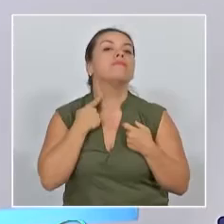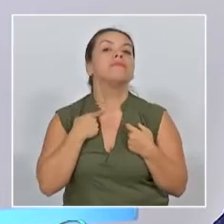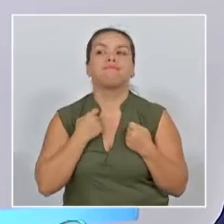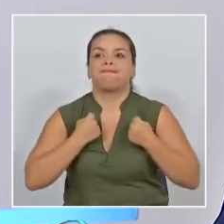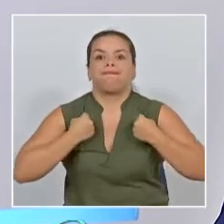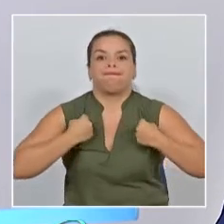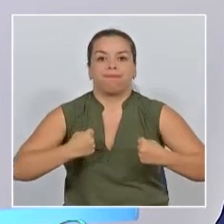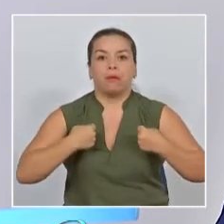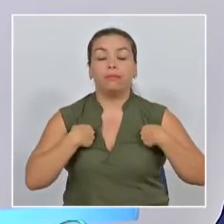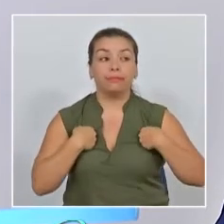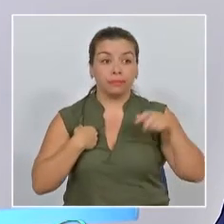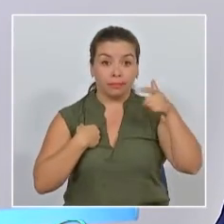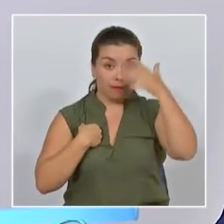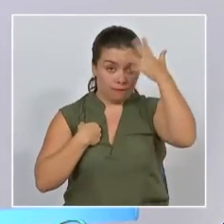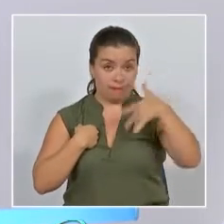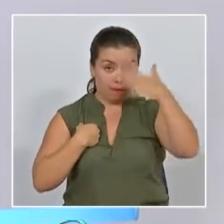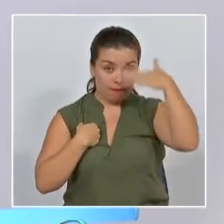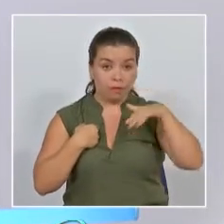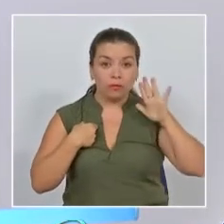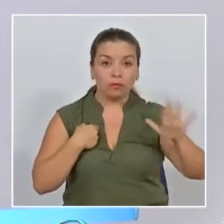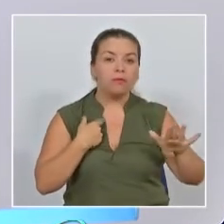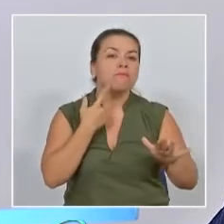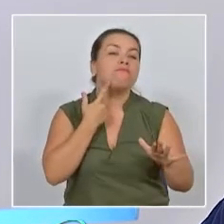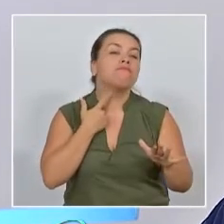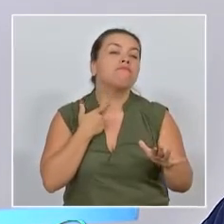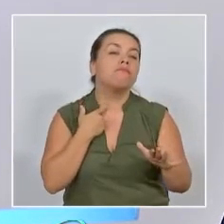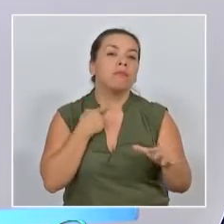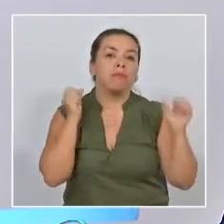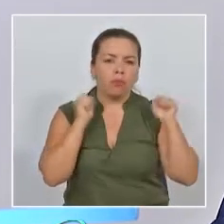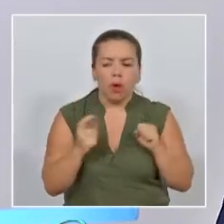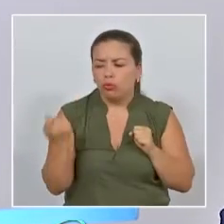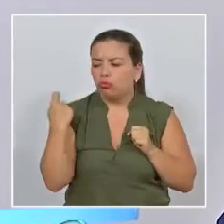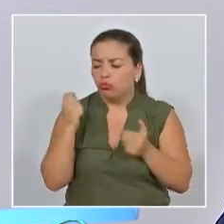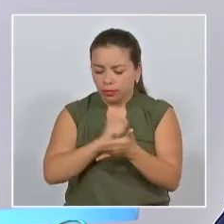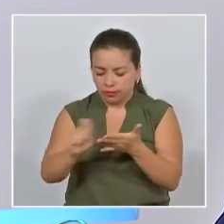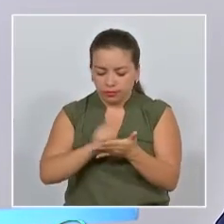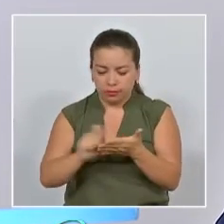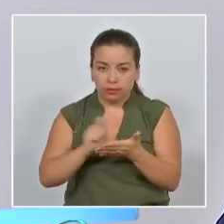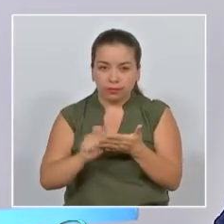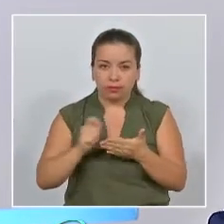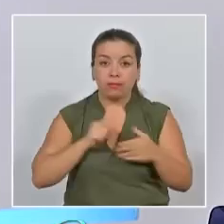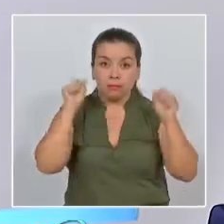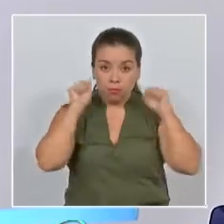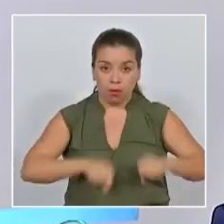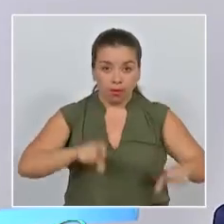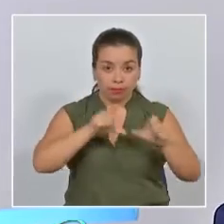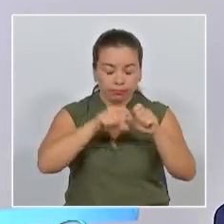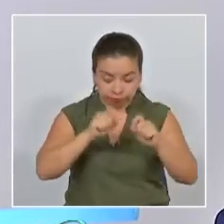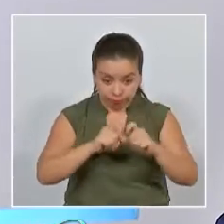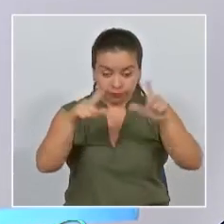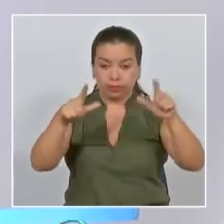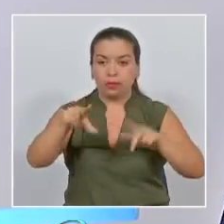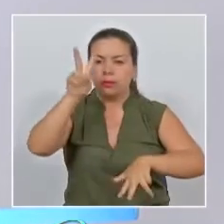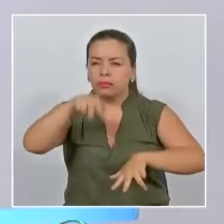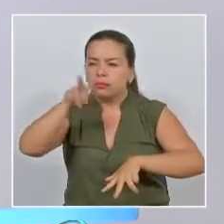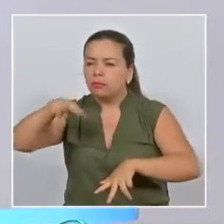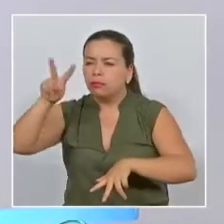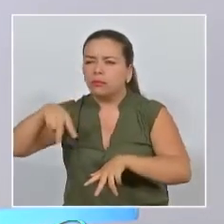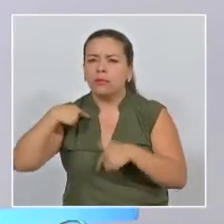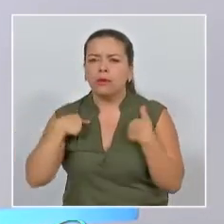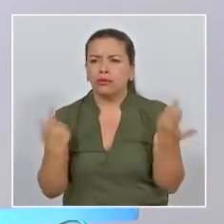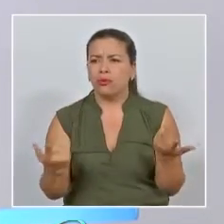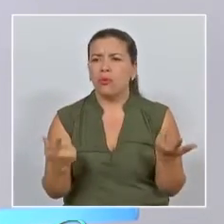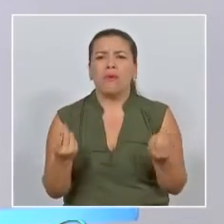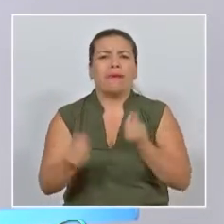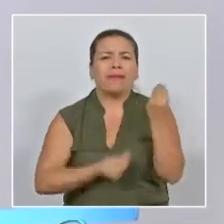Rojas, ahí tenemos un artículo recién escrito sobre hipotiroidismo. Hay que descartar. No es que me tomo para